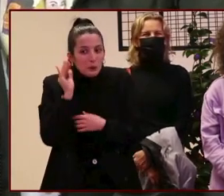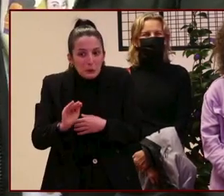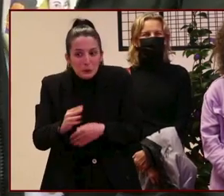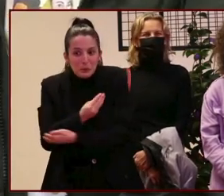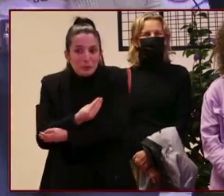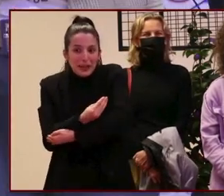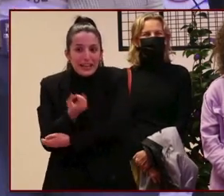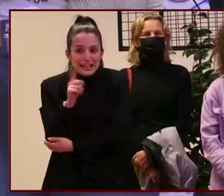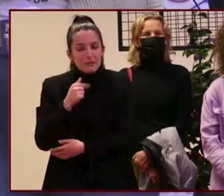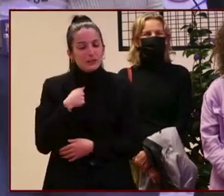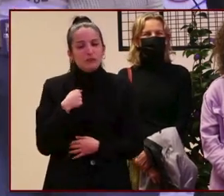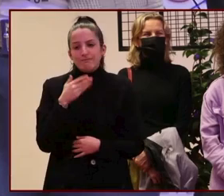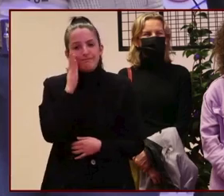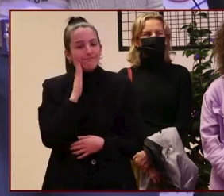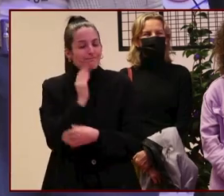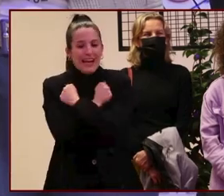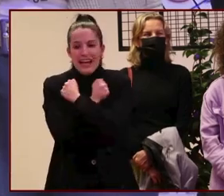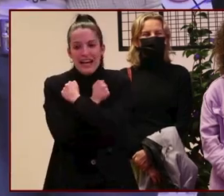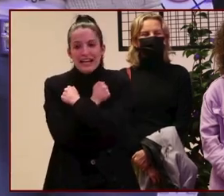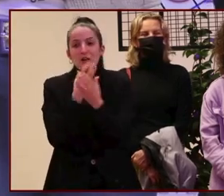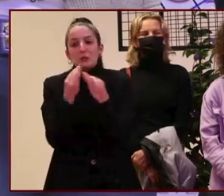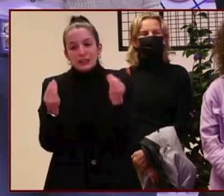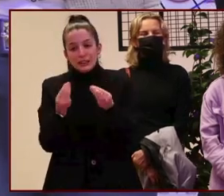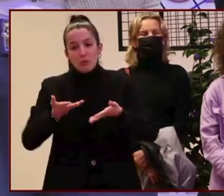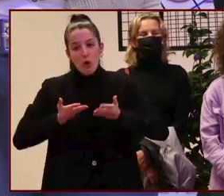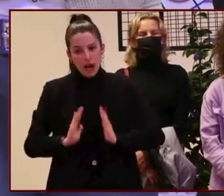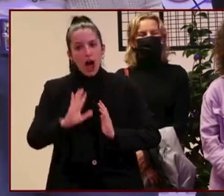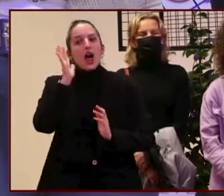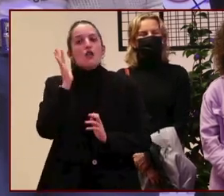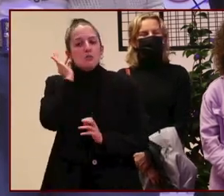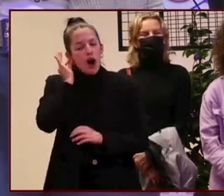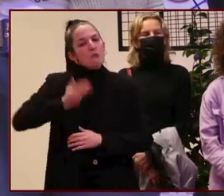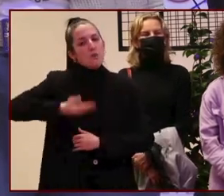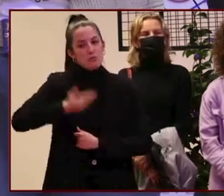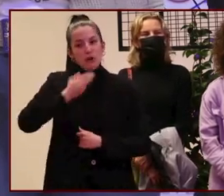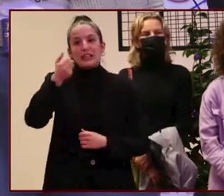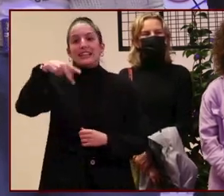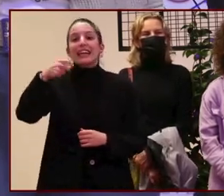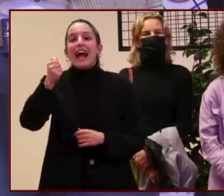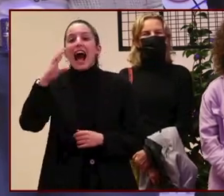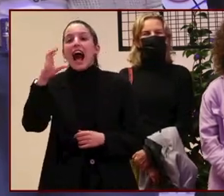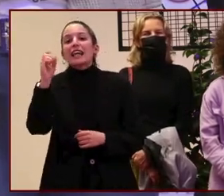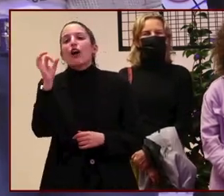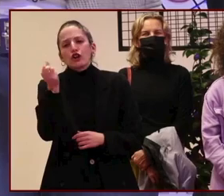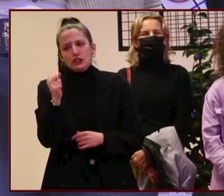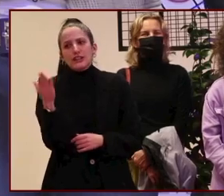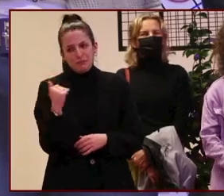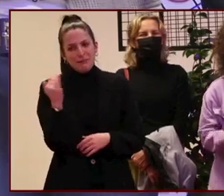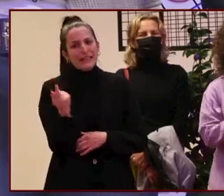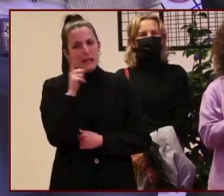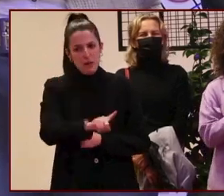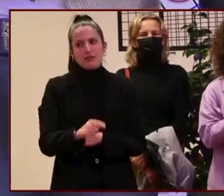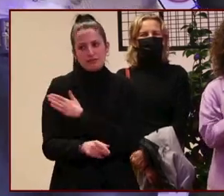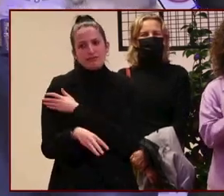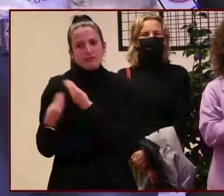monto fijado otra gran mujer deanna costas que también debería estar aquí con los porque parte